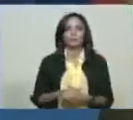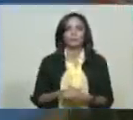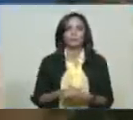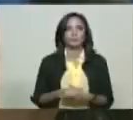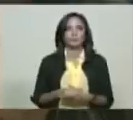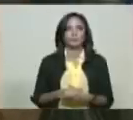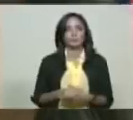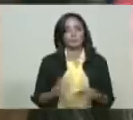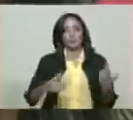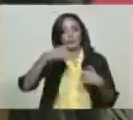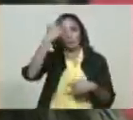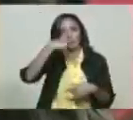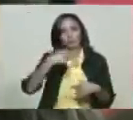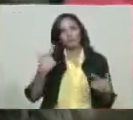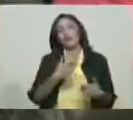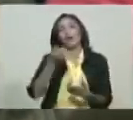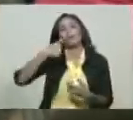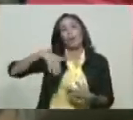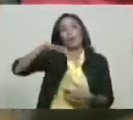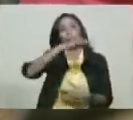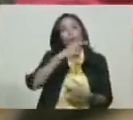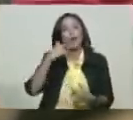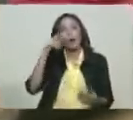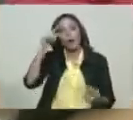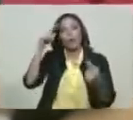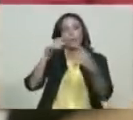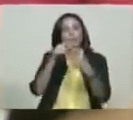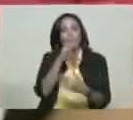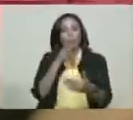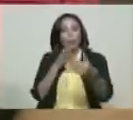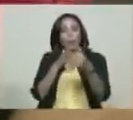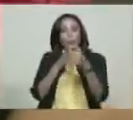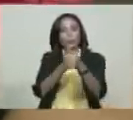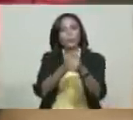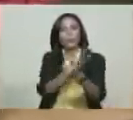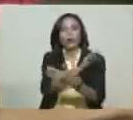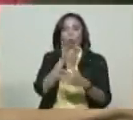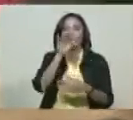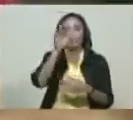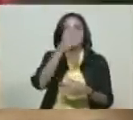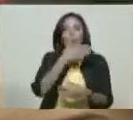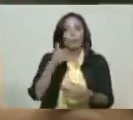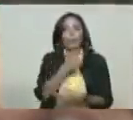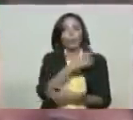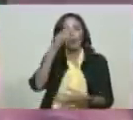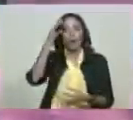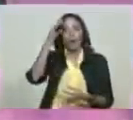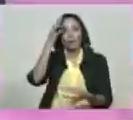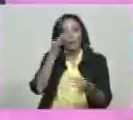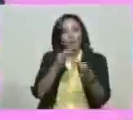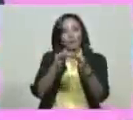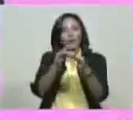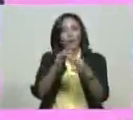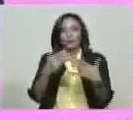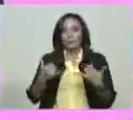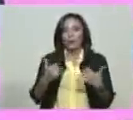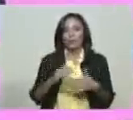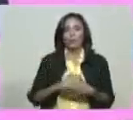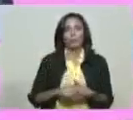Y eso es lo que necesita un pueblo cuando quiere transitar el camino de su propio desarrollo, creer en sí mismo.